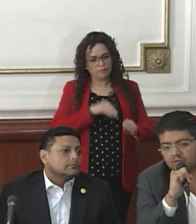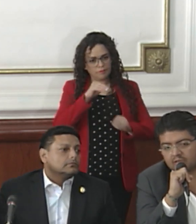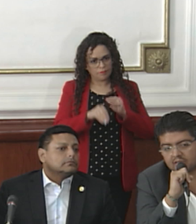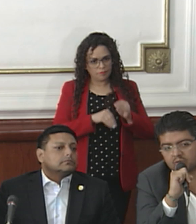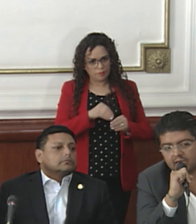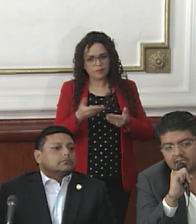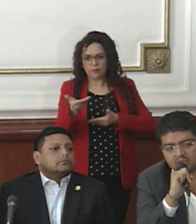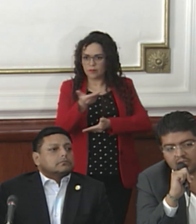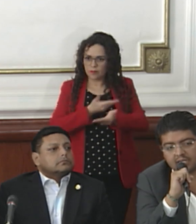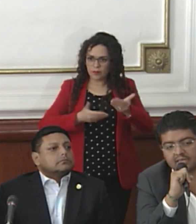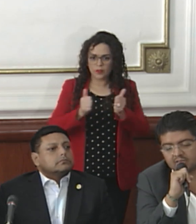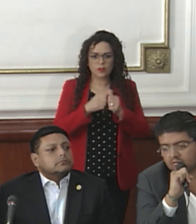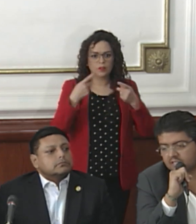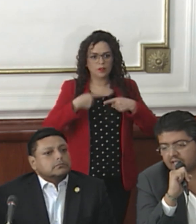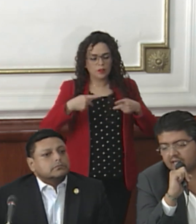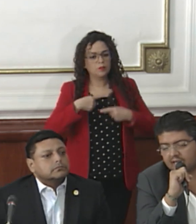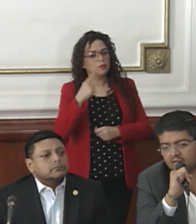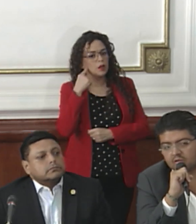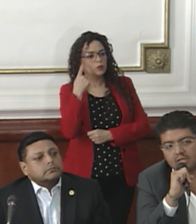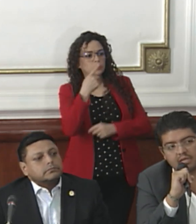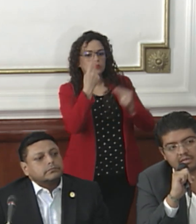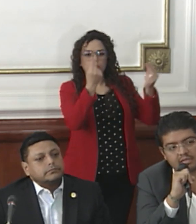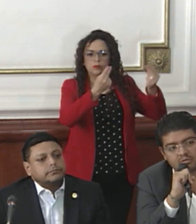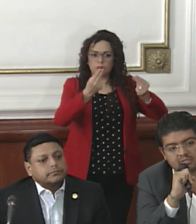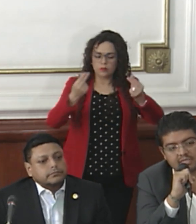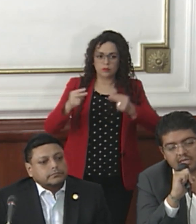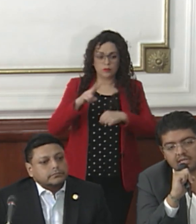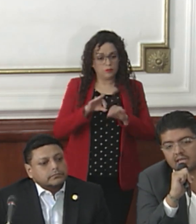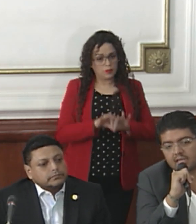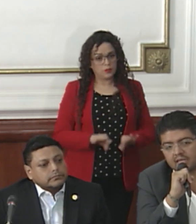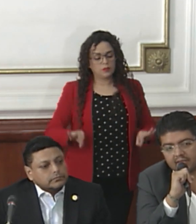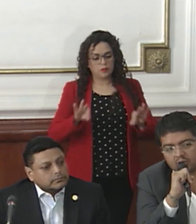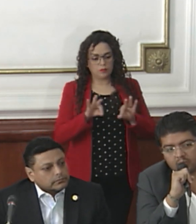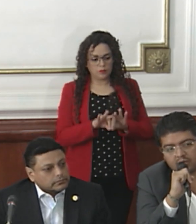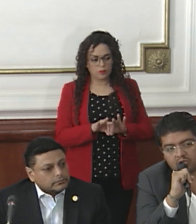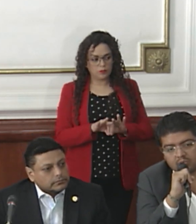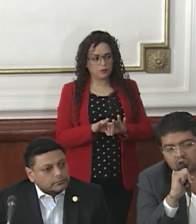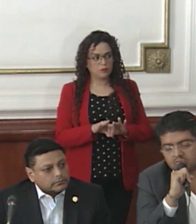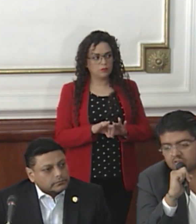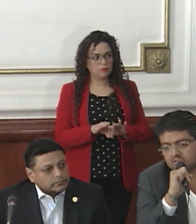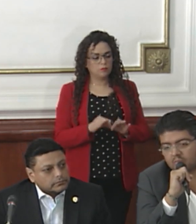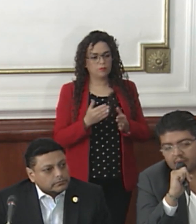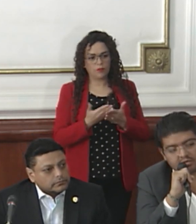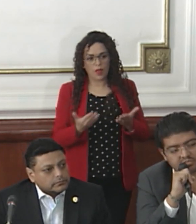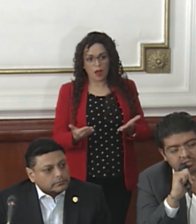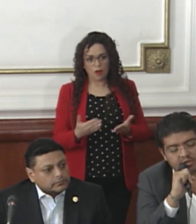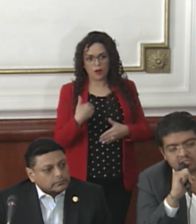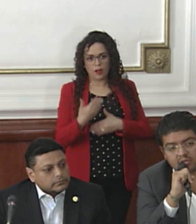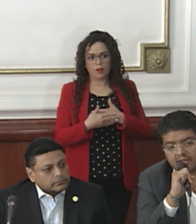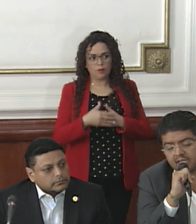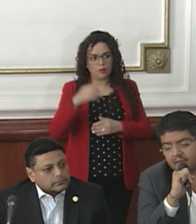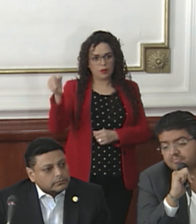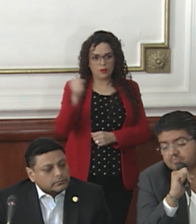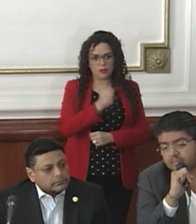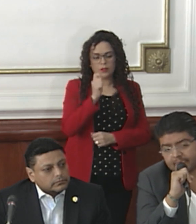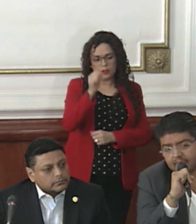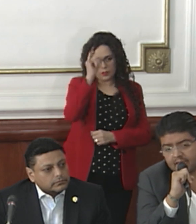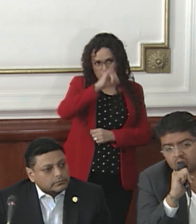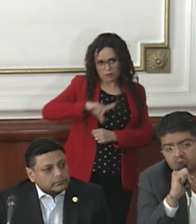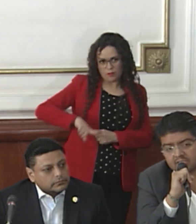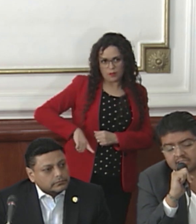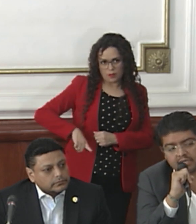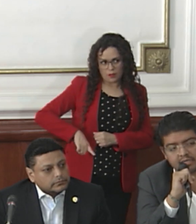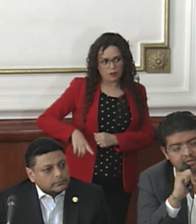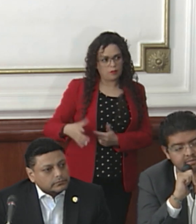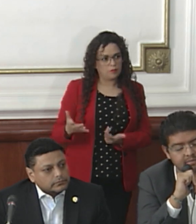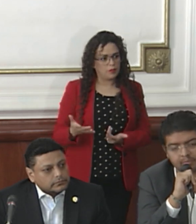abierto que tanto quiere la ciudad y que tanto nos han encargado tanto nuestra jefa de gobierno como todos nuestros compañeros y como la ciudadanía.